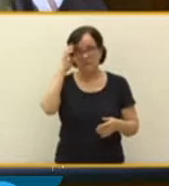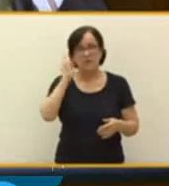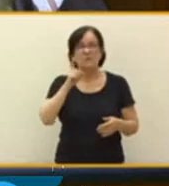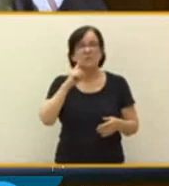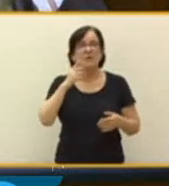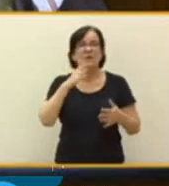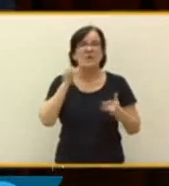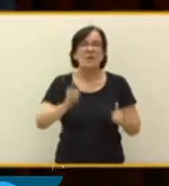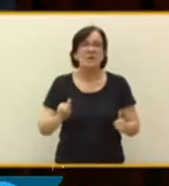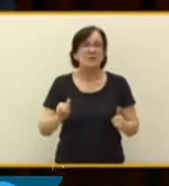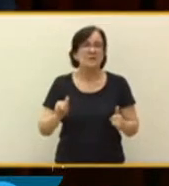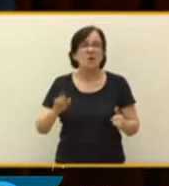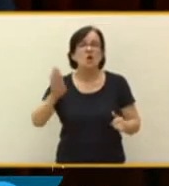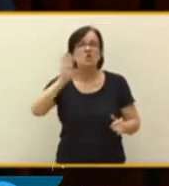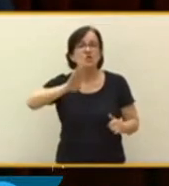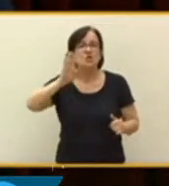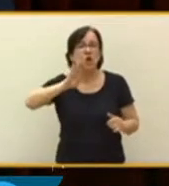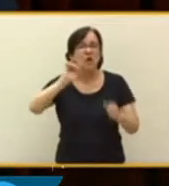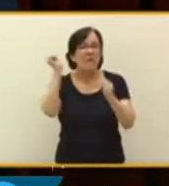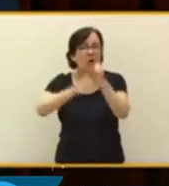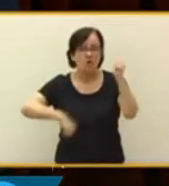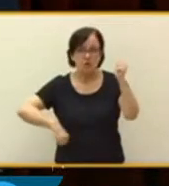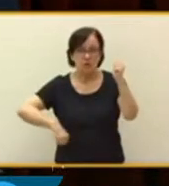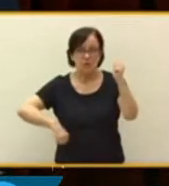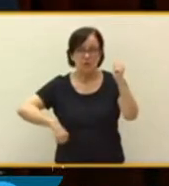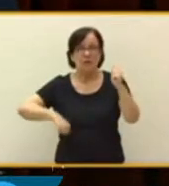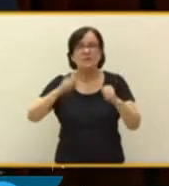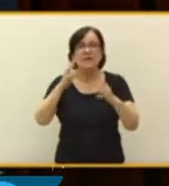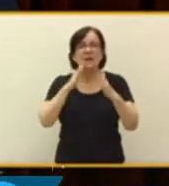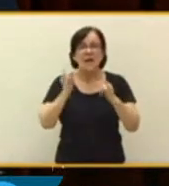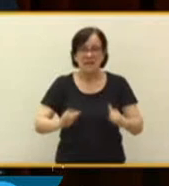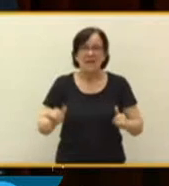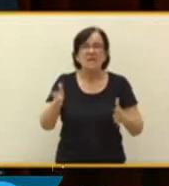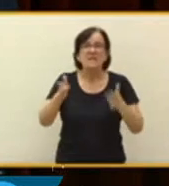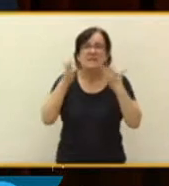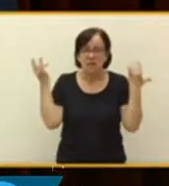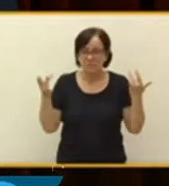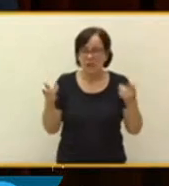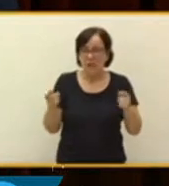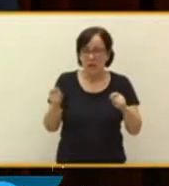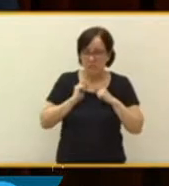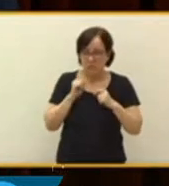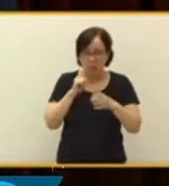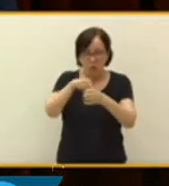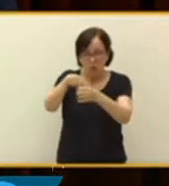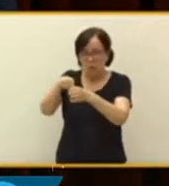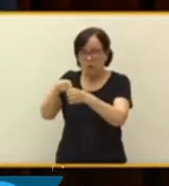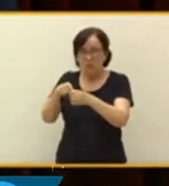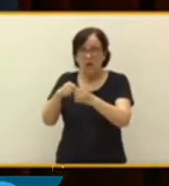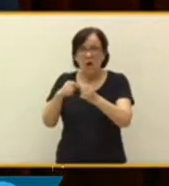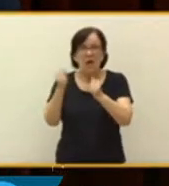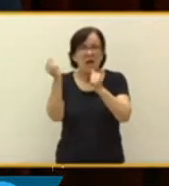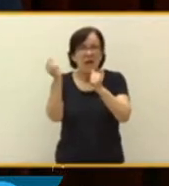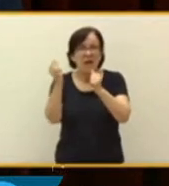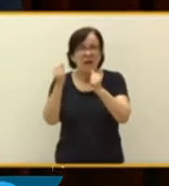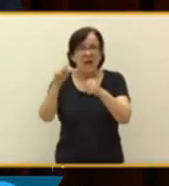él hubiera sido Bolaños habría exigido a su guardia que le abrieran paso y que no permitieran que esta señora de protocolo de la Comunidad de